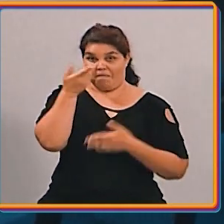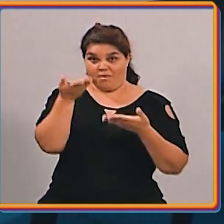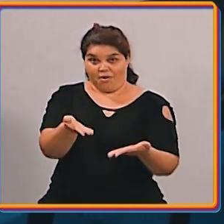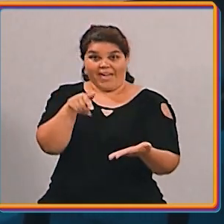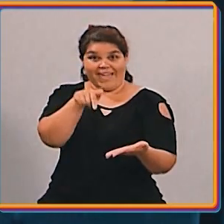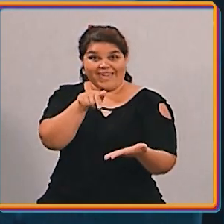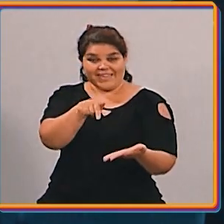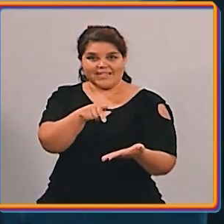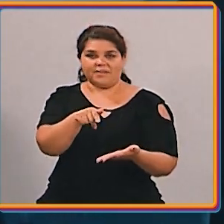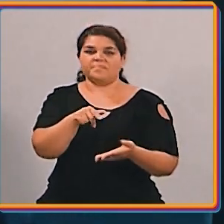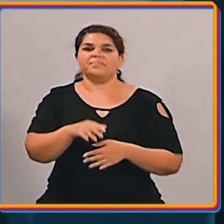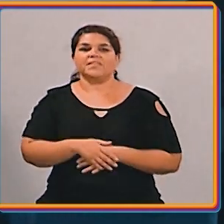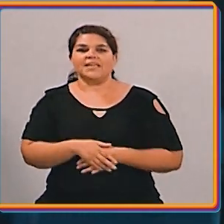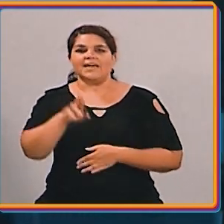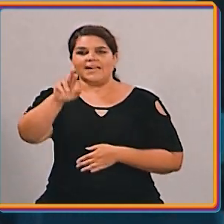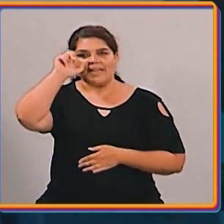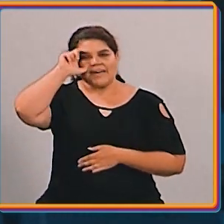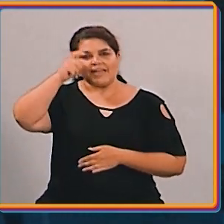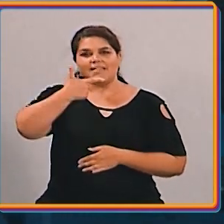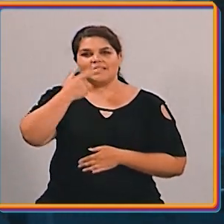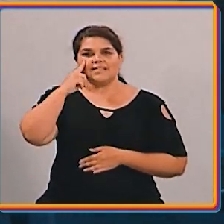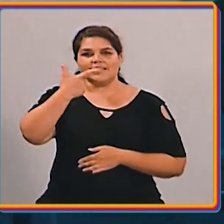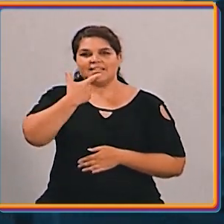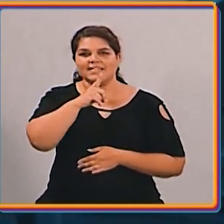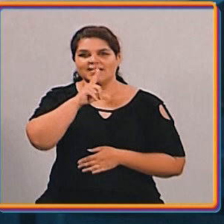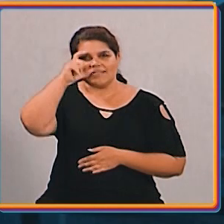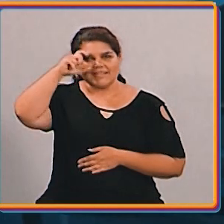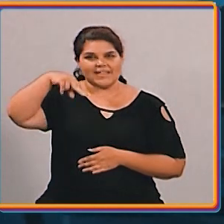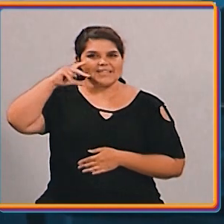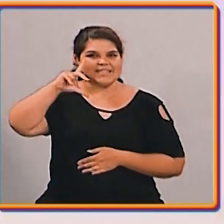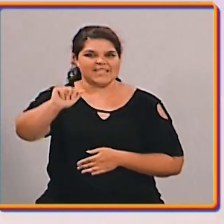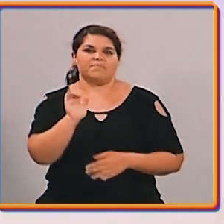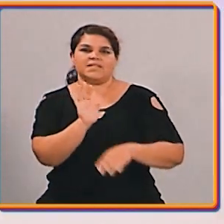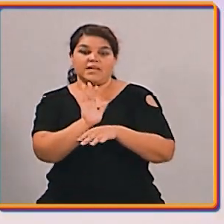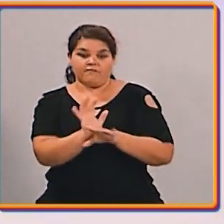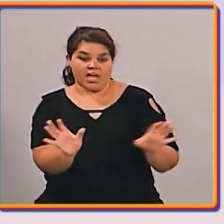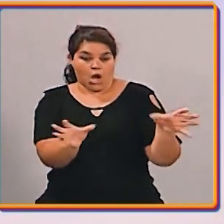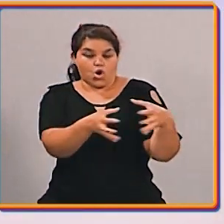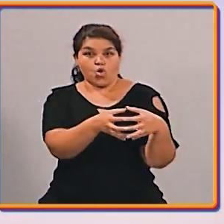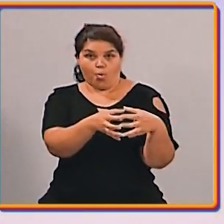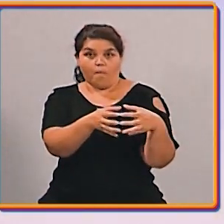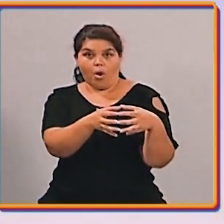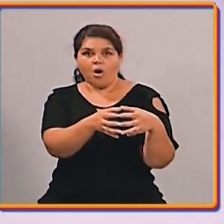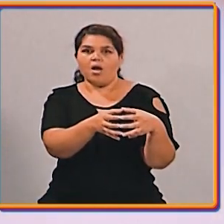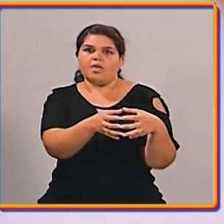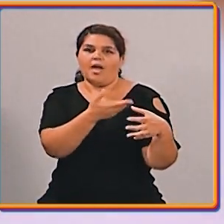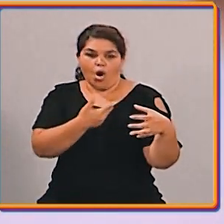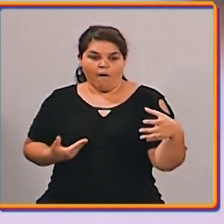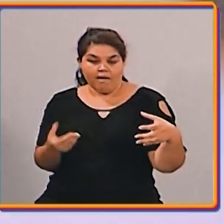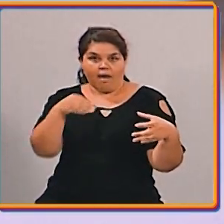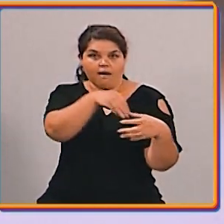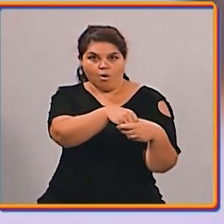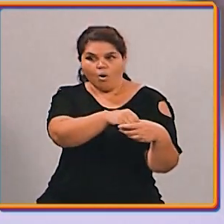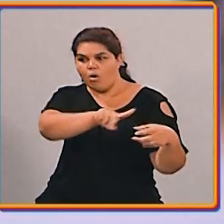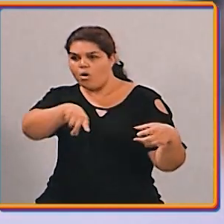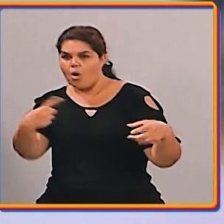Acá somos parte de un concilio que planea derrocar al imperio, pero en nuestras filas tenemos gente del imperio